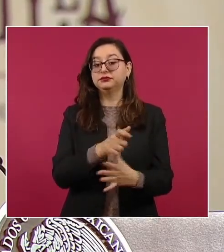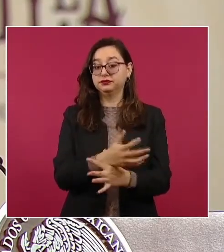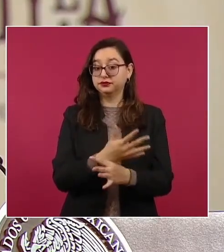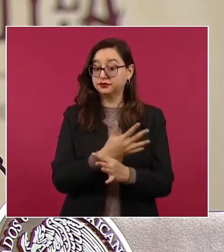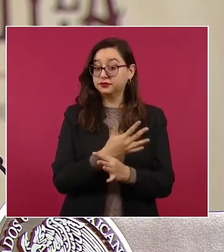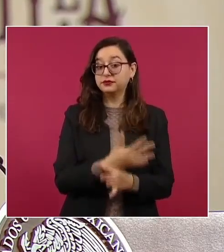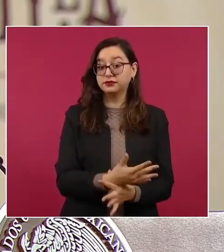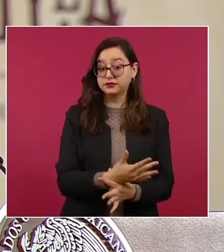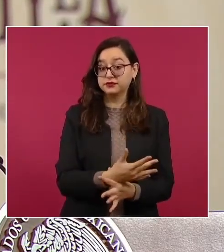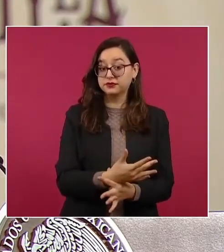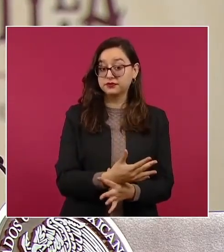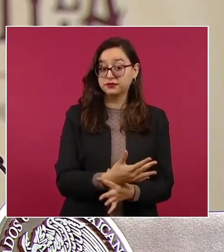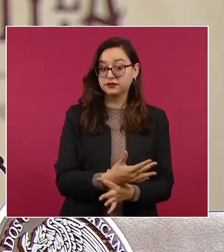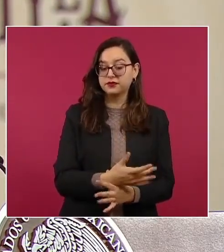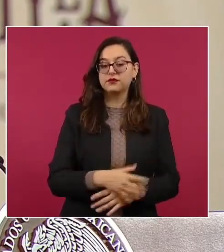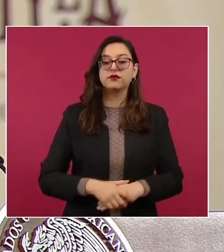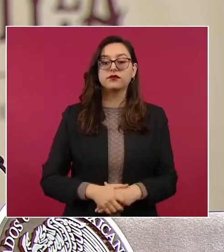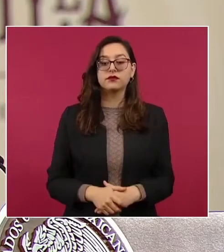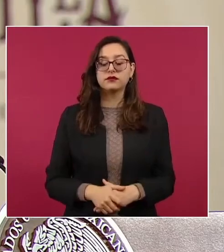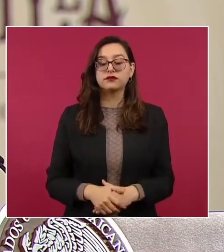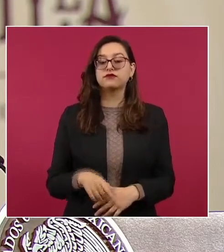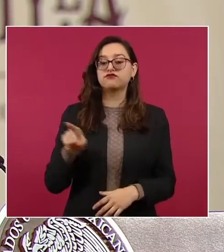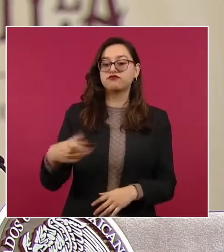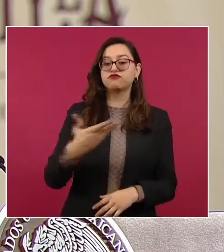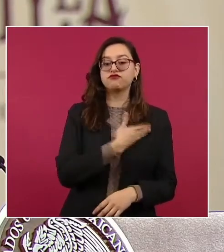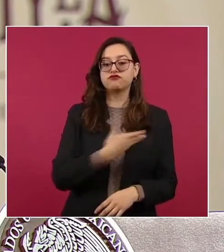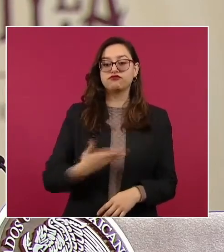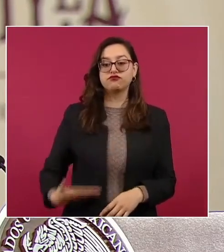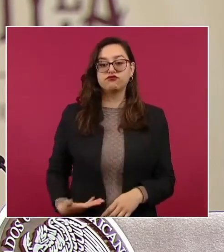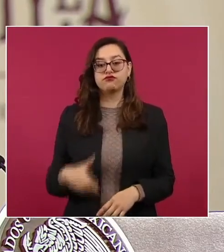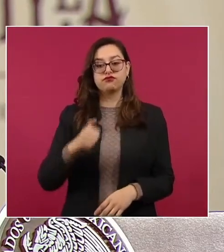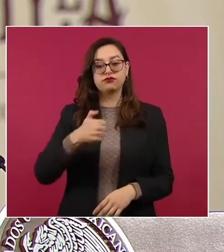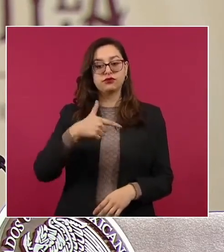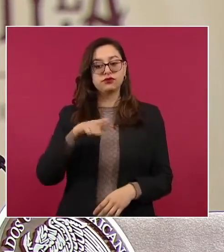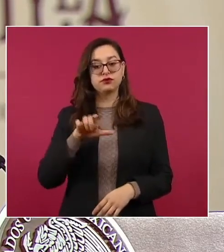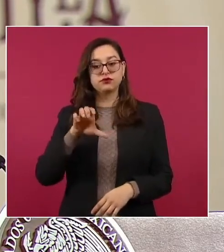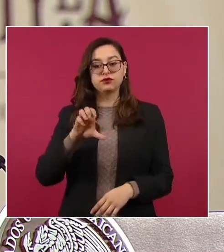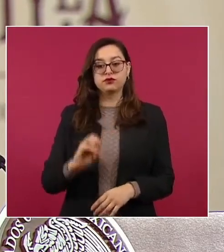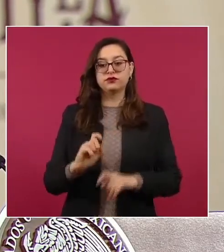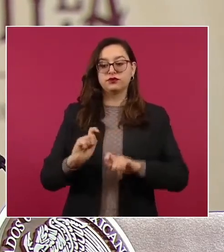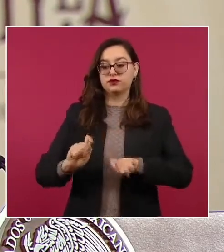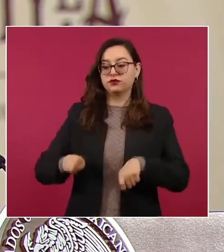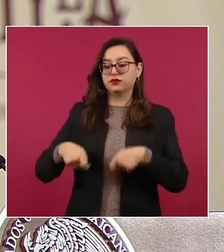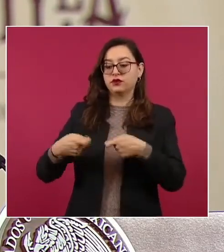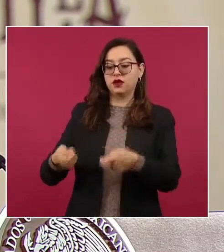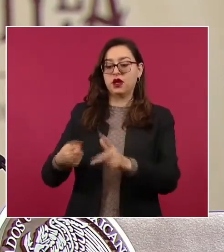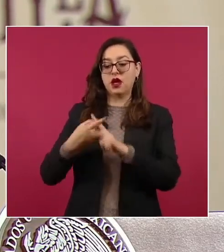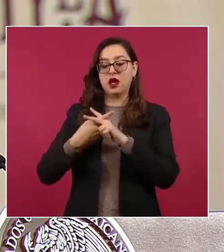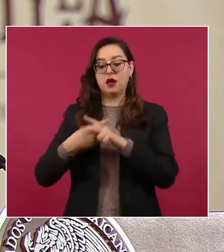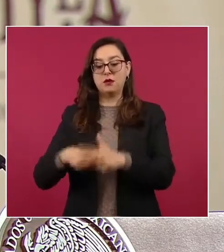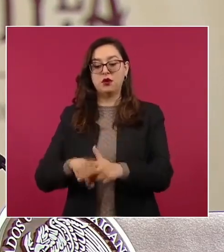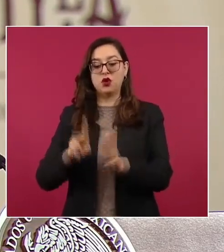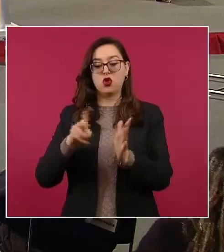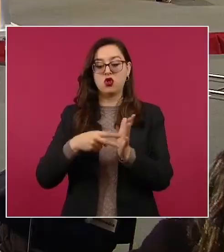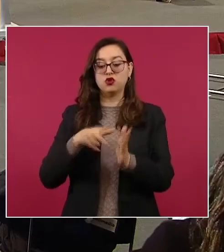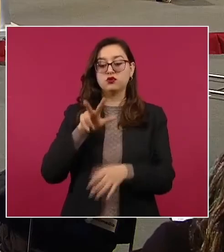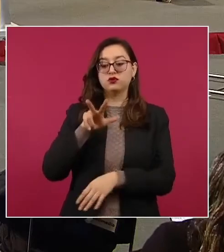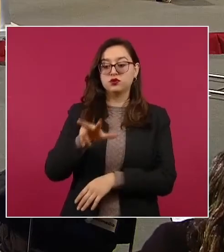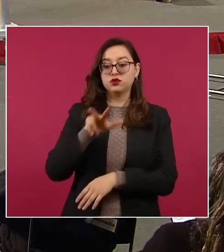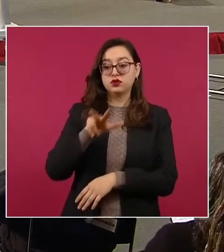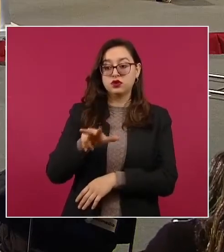el actual presidente, Andrés Manuel López Obrador, quien asumió el cargo en 2018 y busca